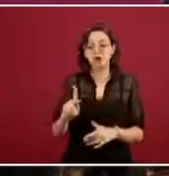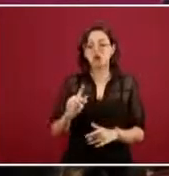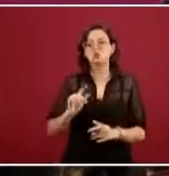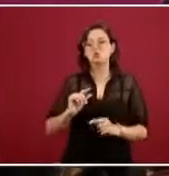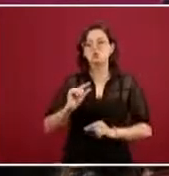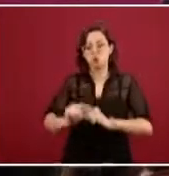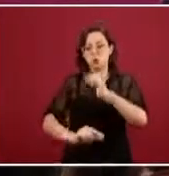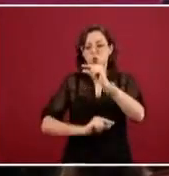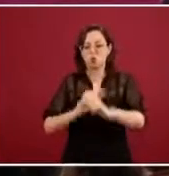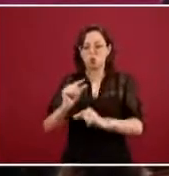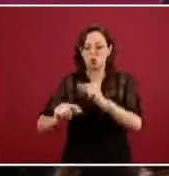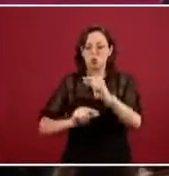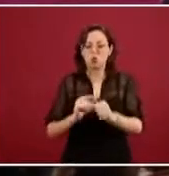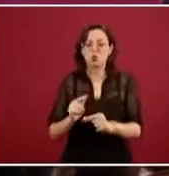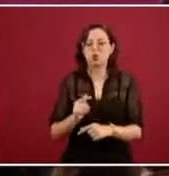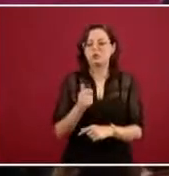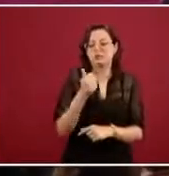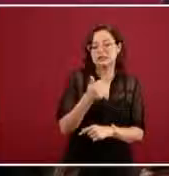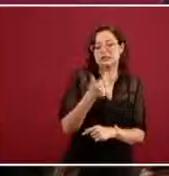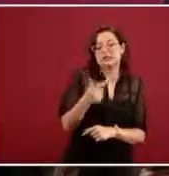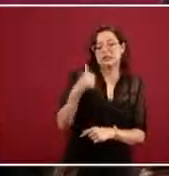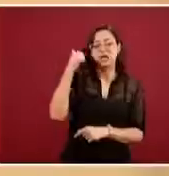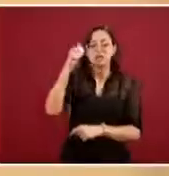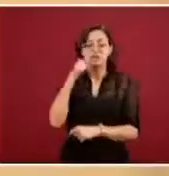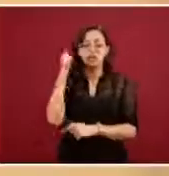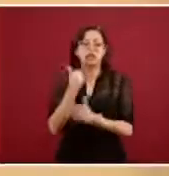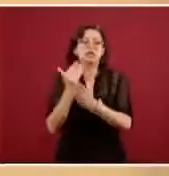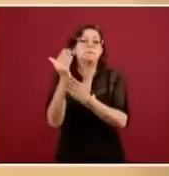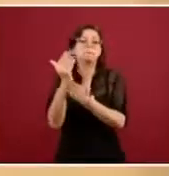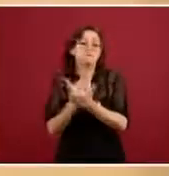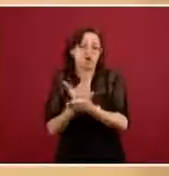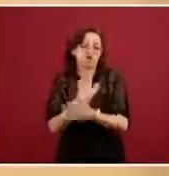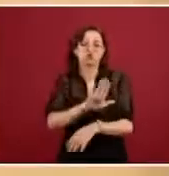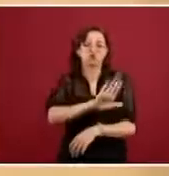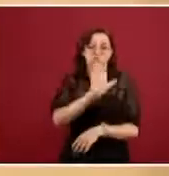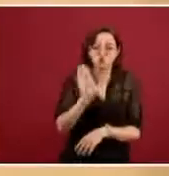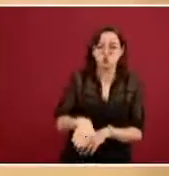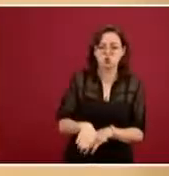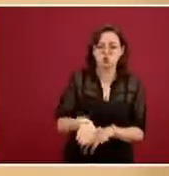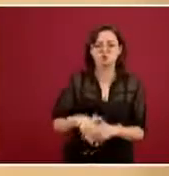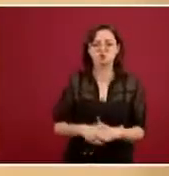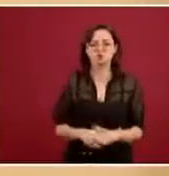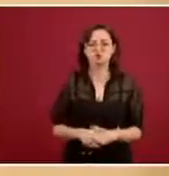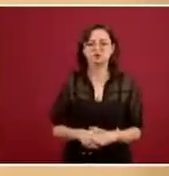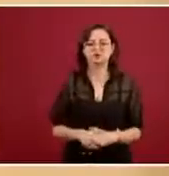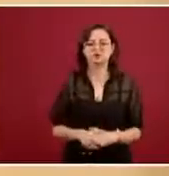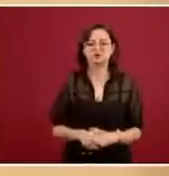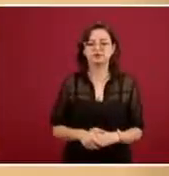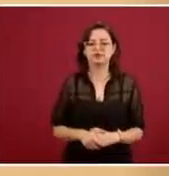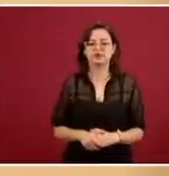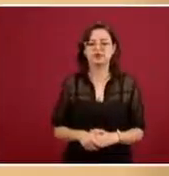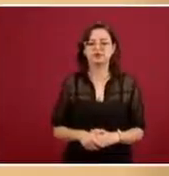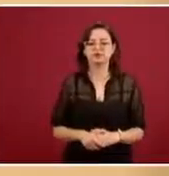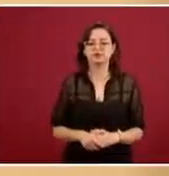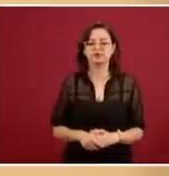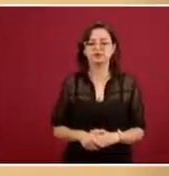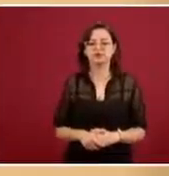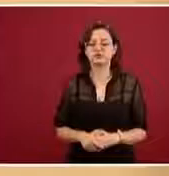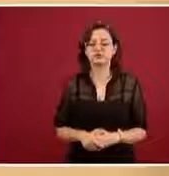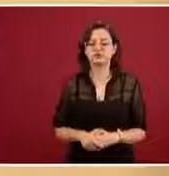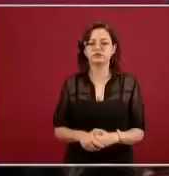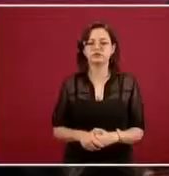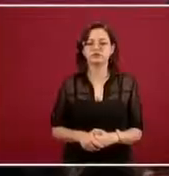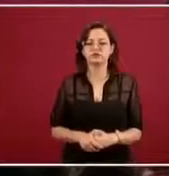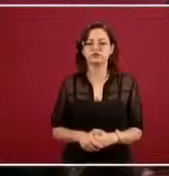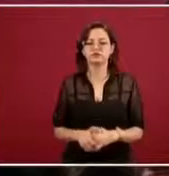a partir del 6-7 de abril en la tendencia de cómo han estado ocurriendo las defunciones en México.